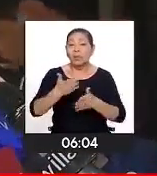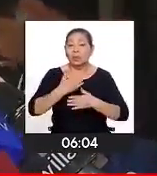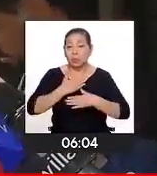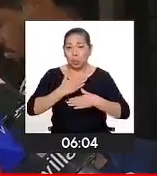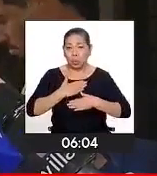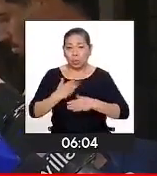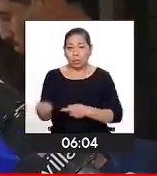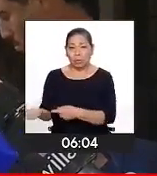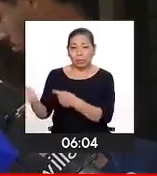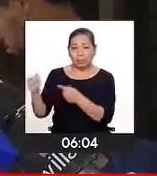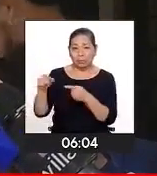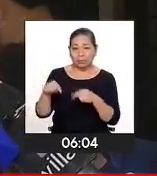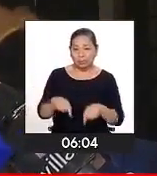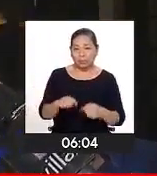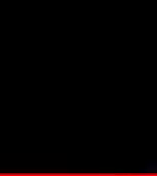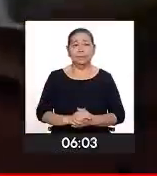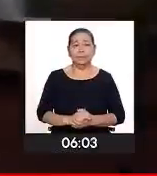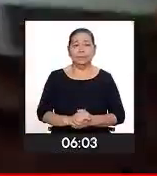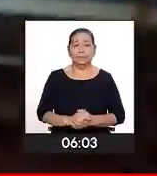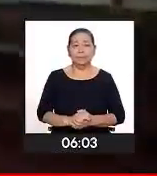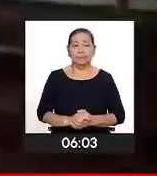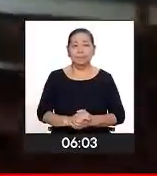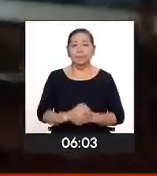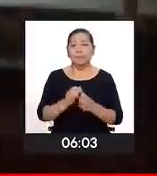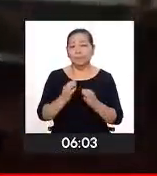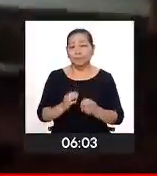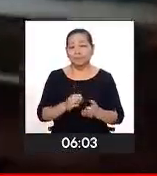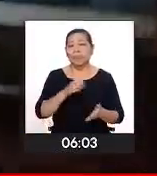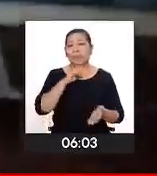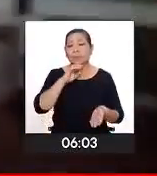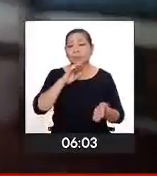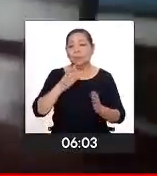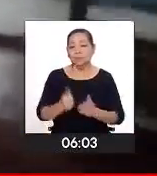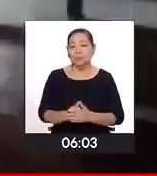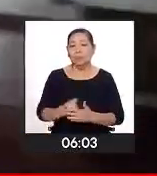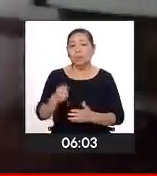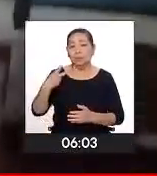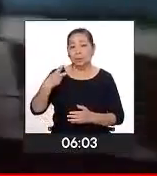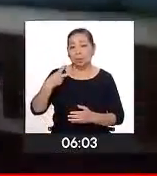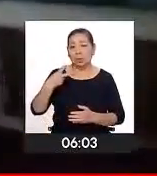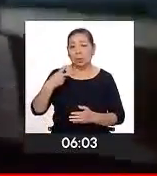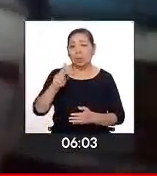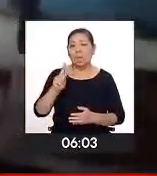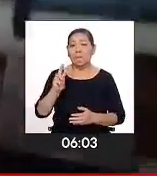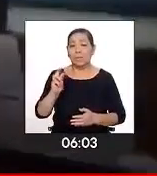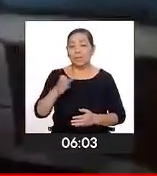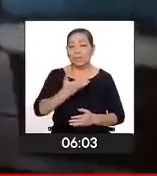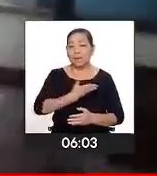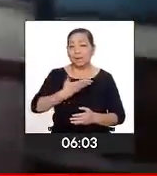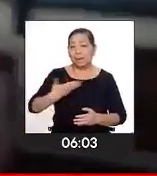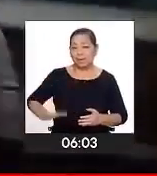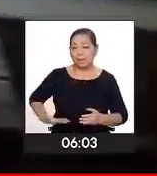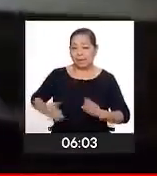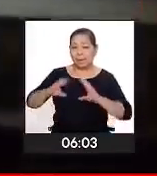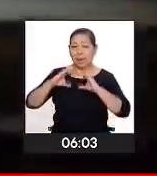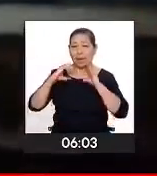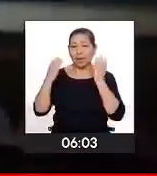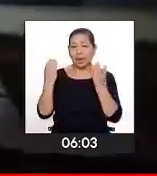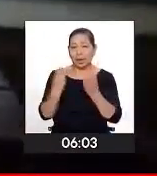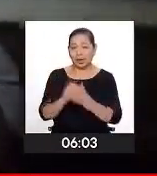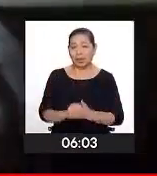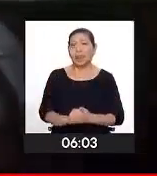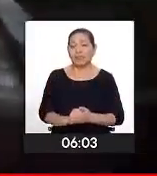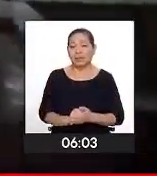salud y de buen carácter y de buen humor. A mí me da mucha pena, no era amigo de él exactamente, sí